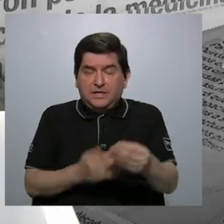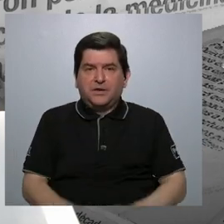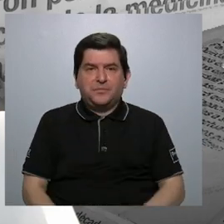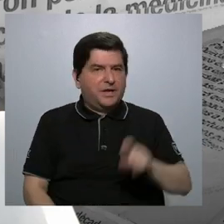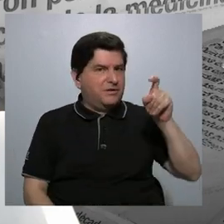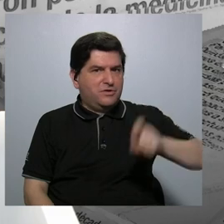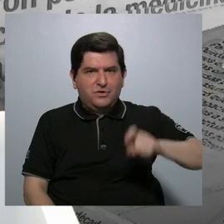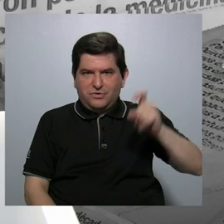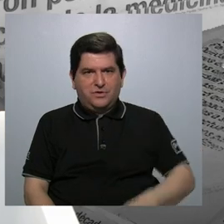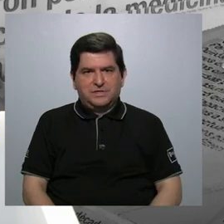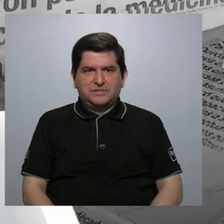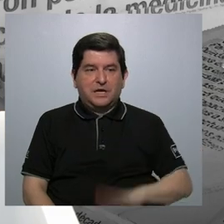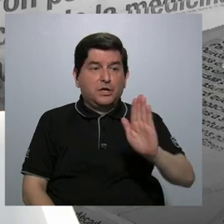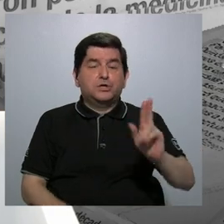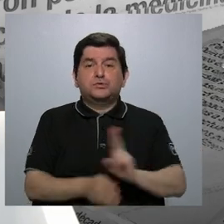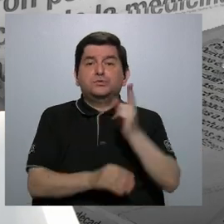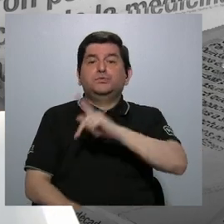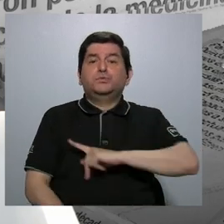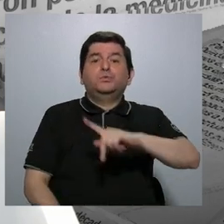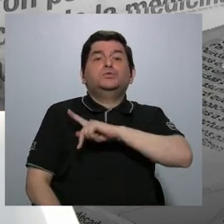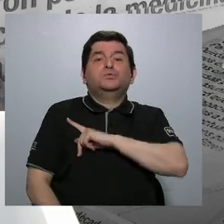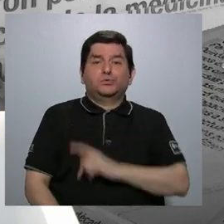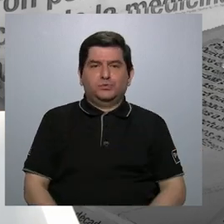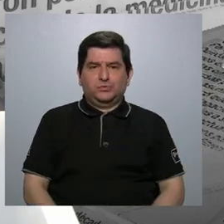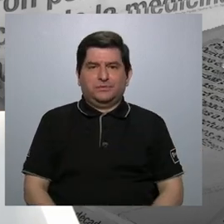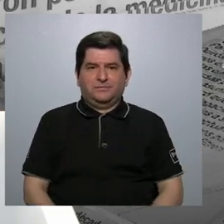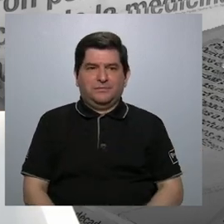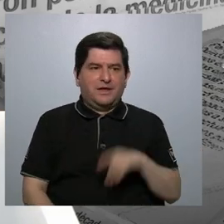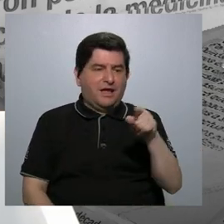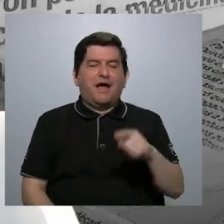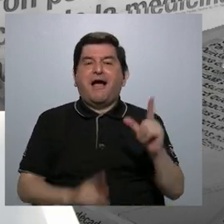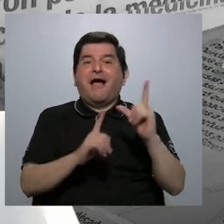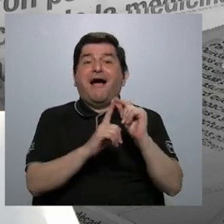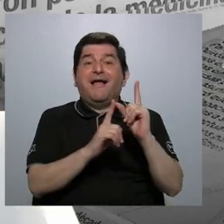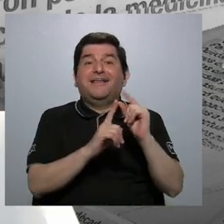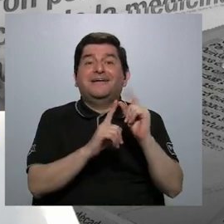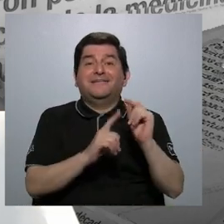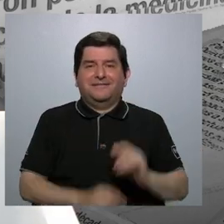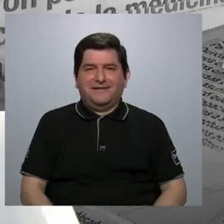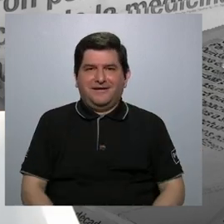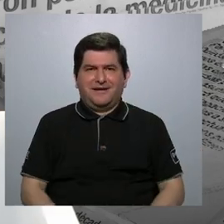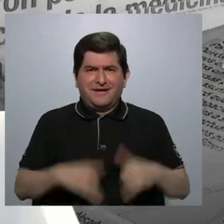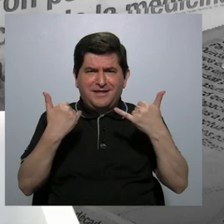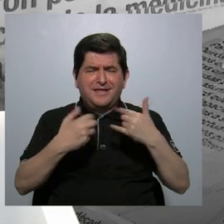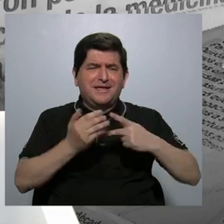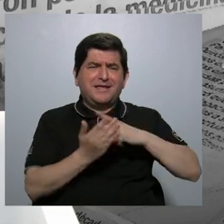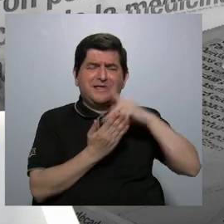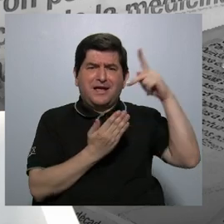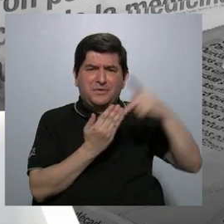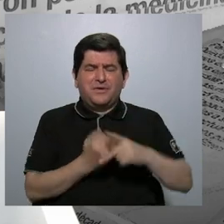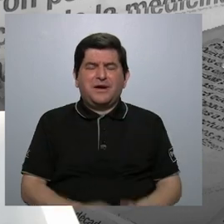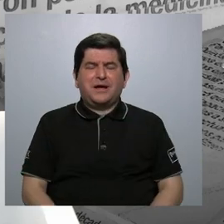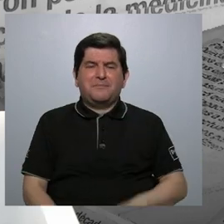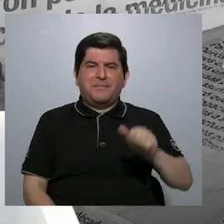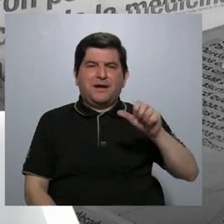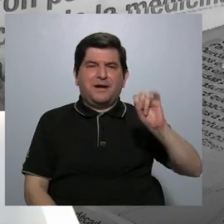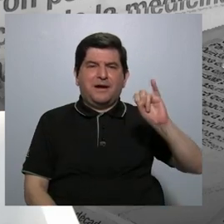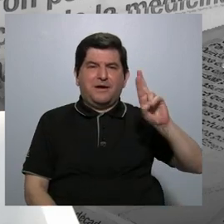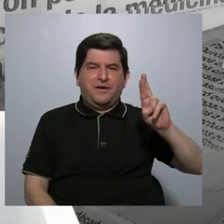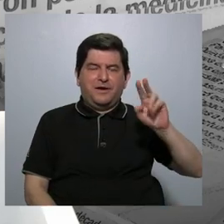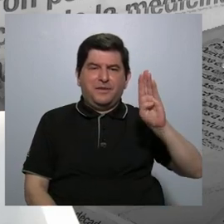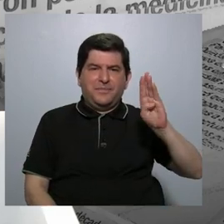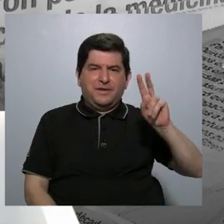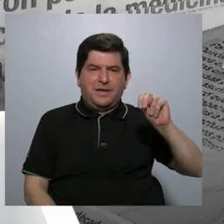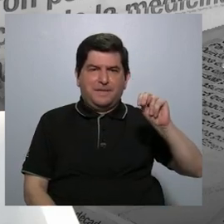no necesariamente la compra para su uso personal, sino que la usa para alquilar, y existen todos estos programas de Airbnb y otro